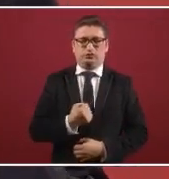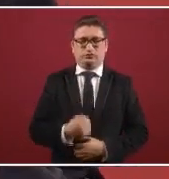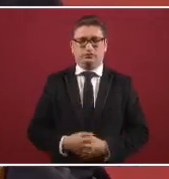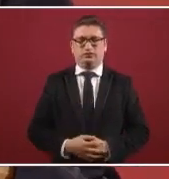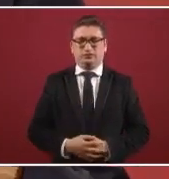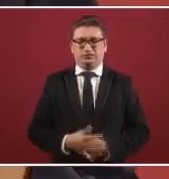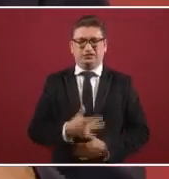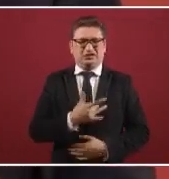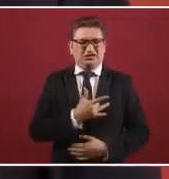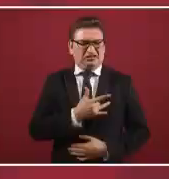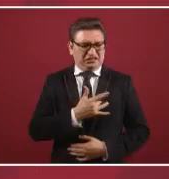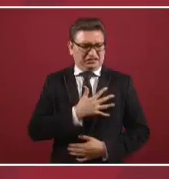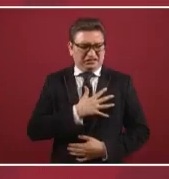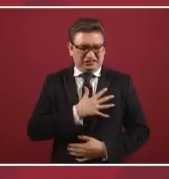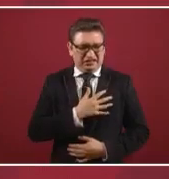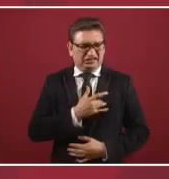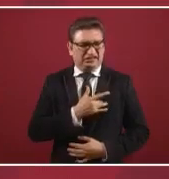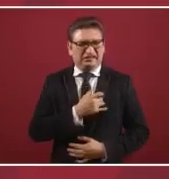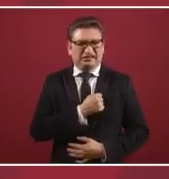es tan fuerte el dolor